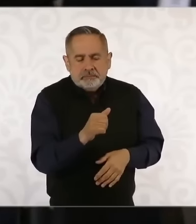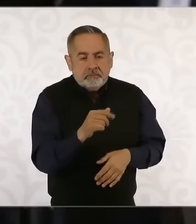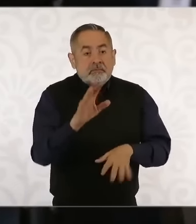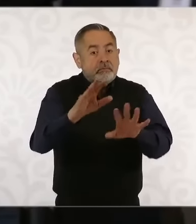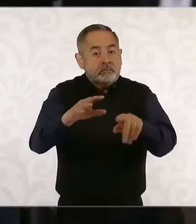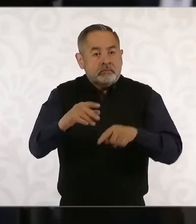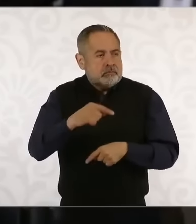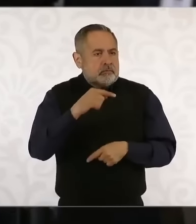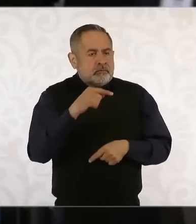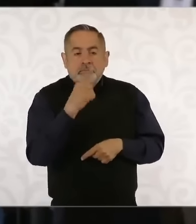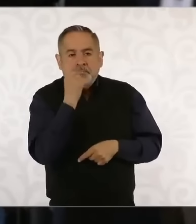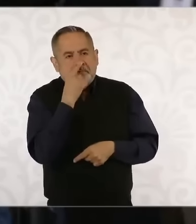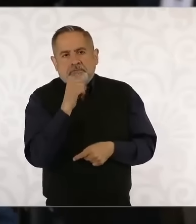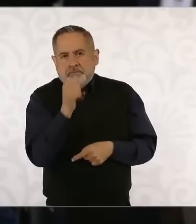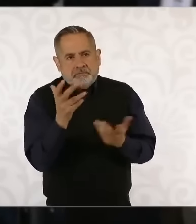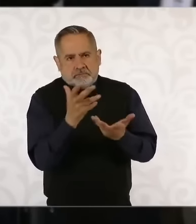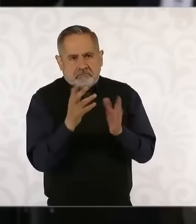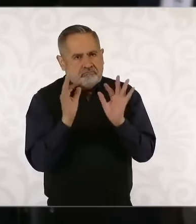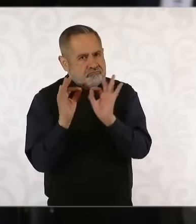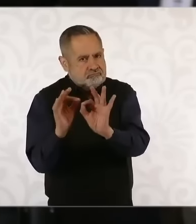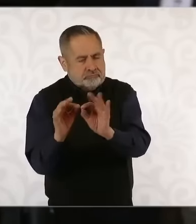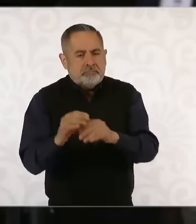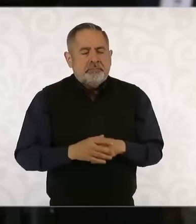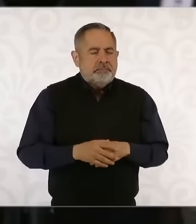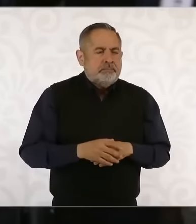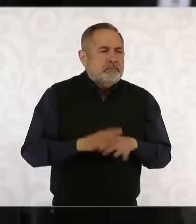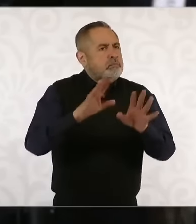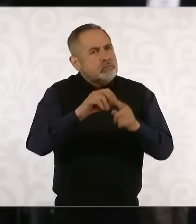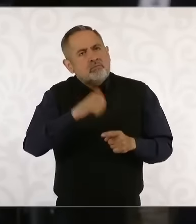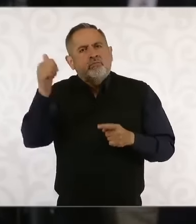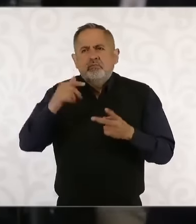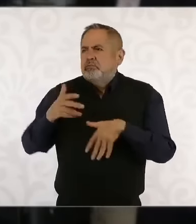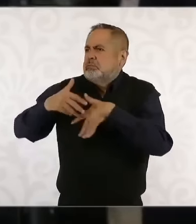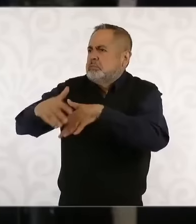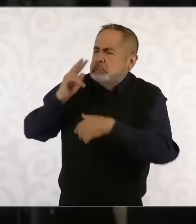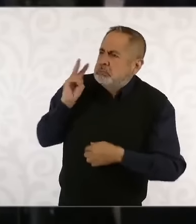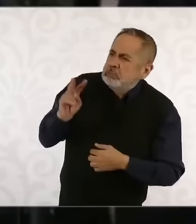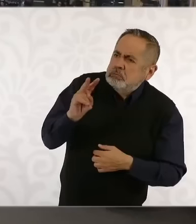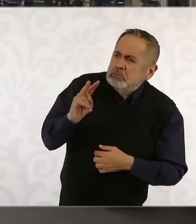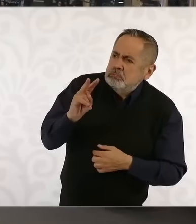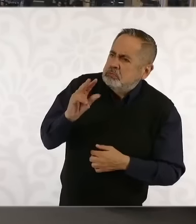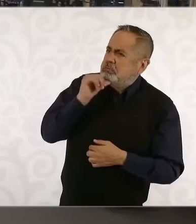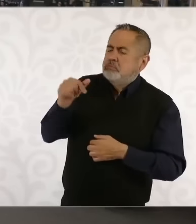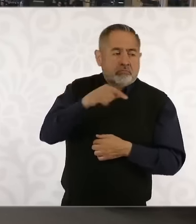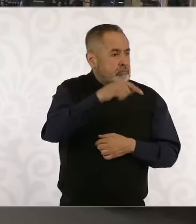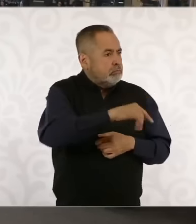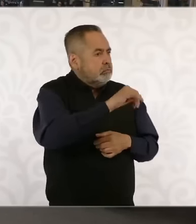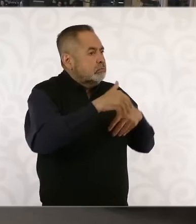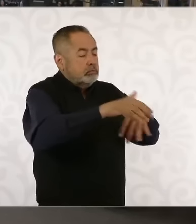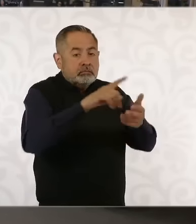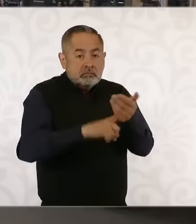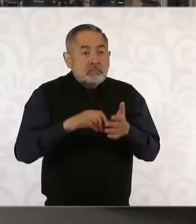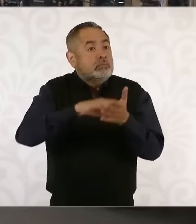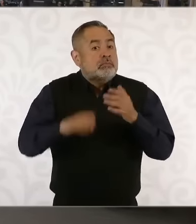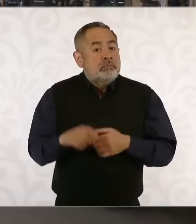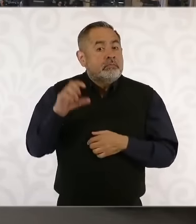más violenta que se tornara, y esa es mi siguiente pregunta, Presidenta, es que el edificio de la Suprema Corte